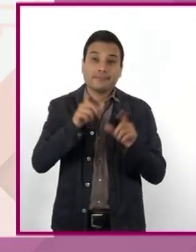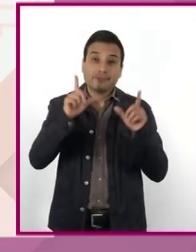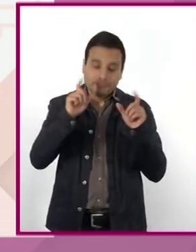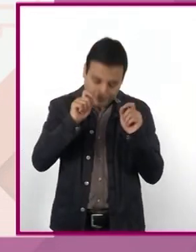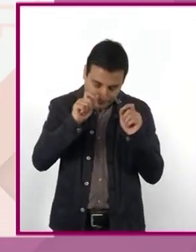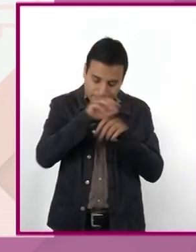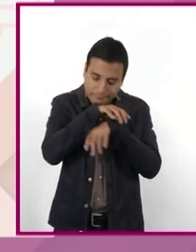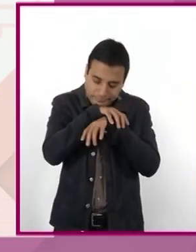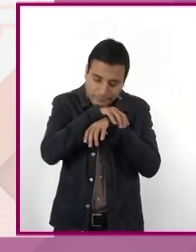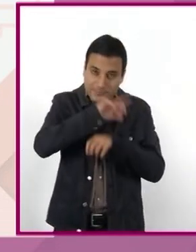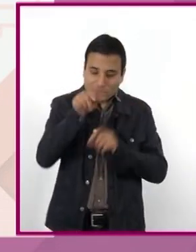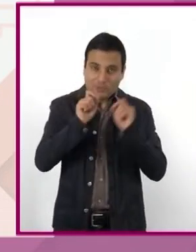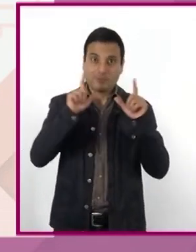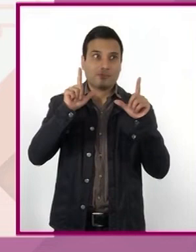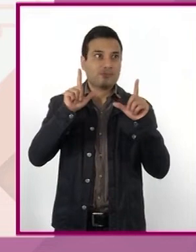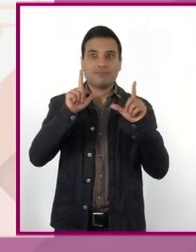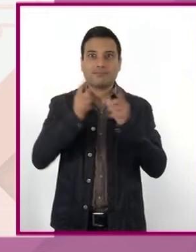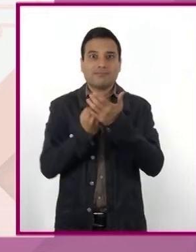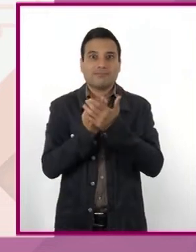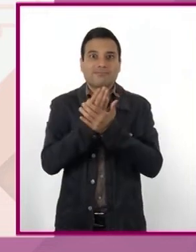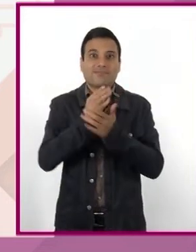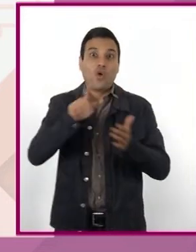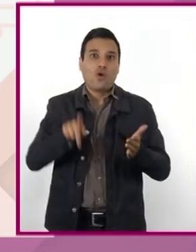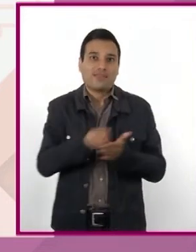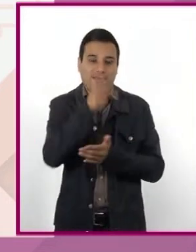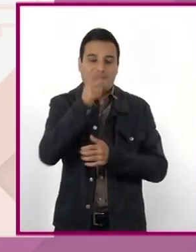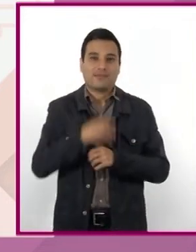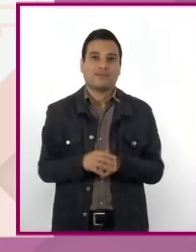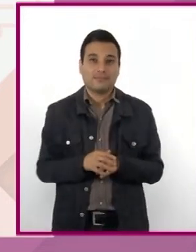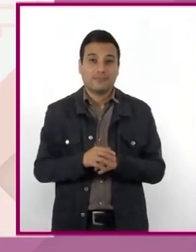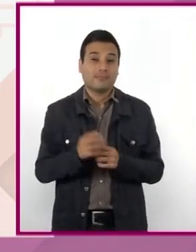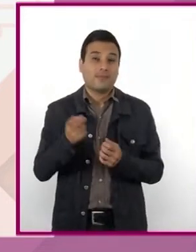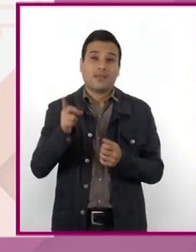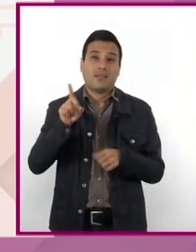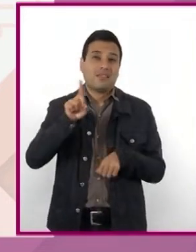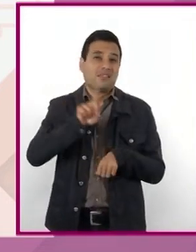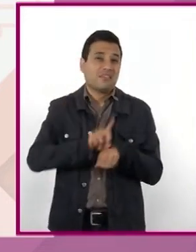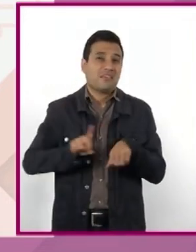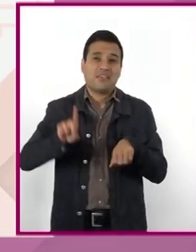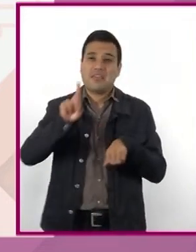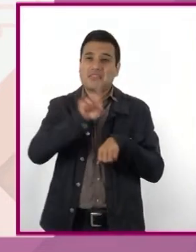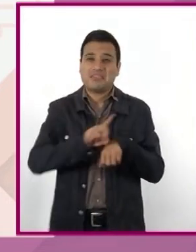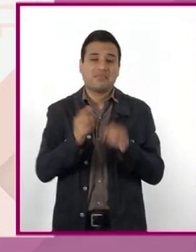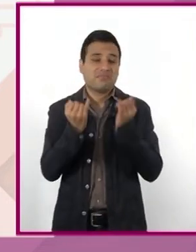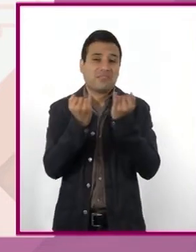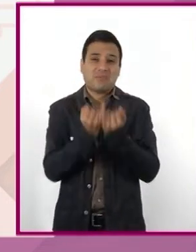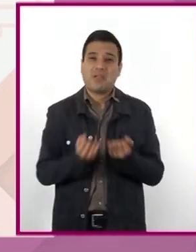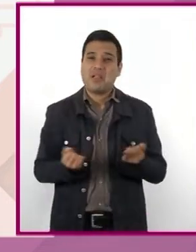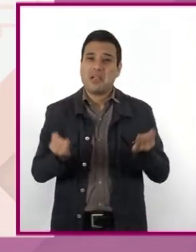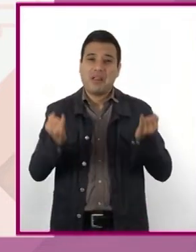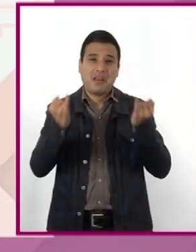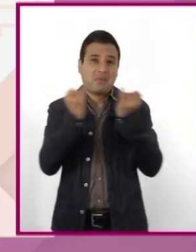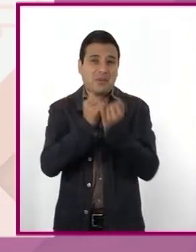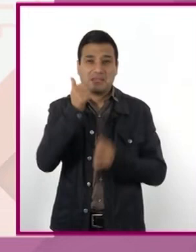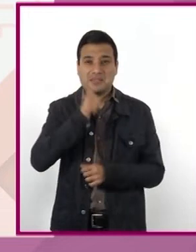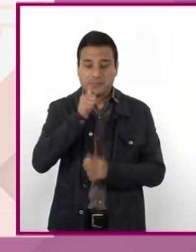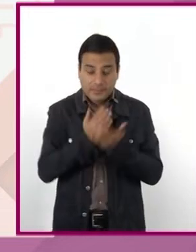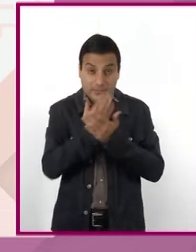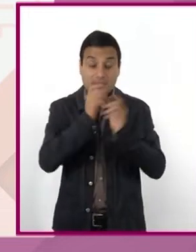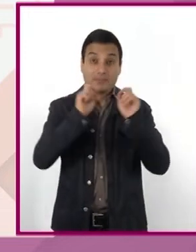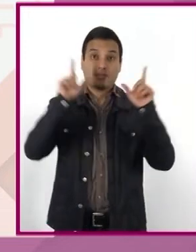recuerdo. El día se repitió de nuevo una y otra vez. Despertarse, salir a